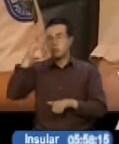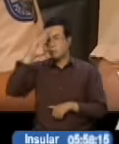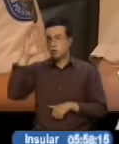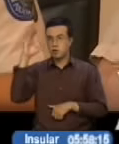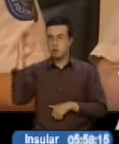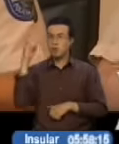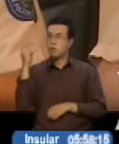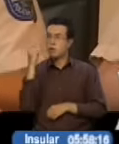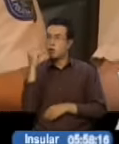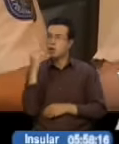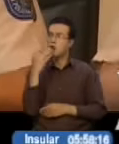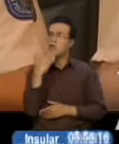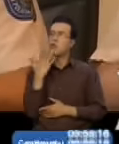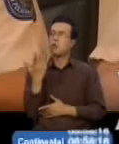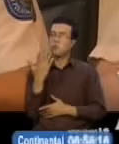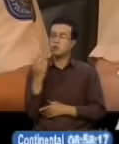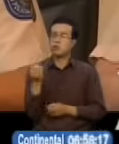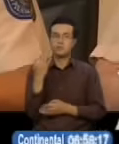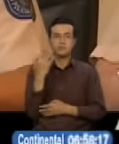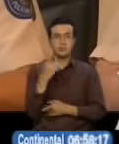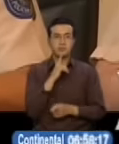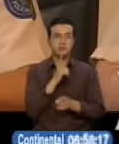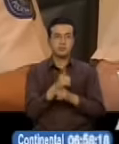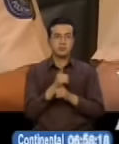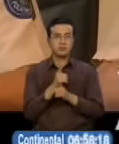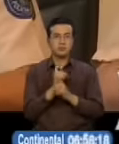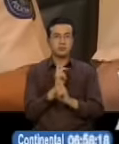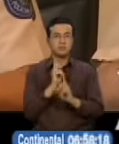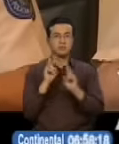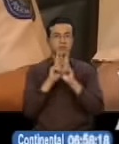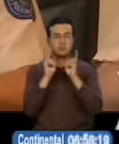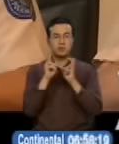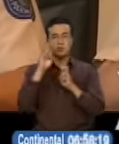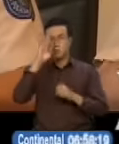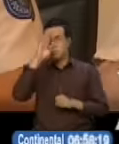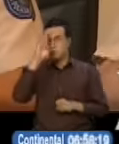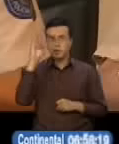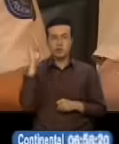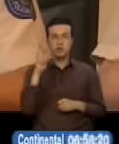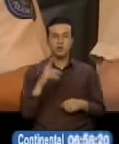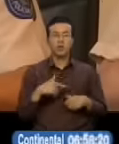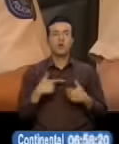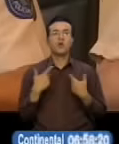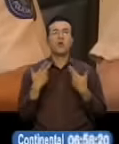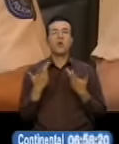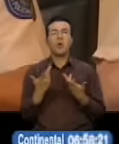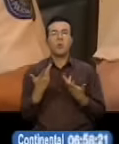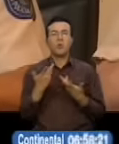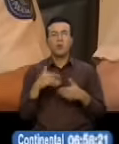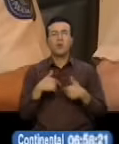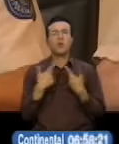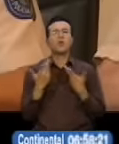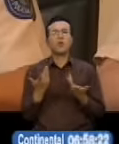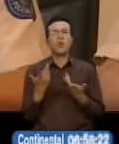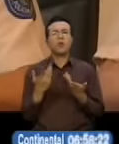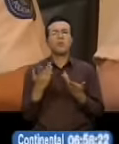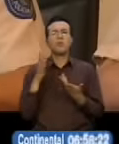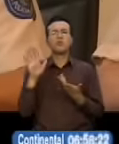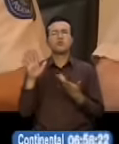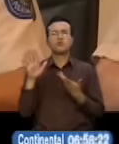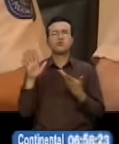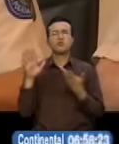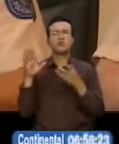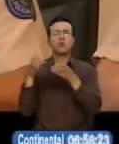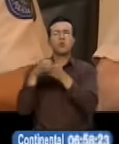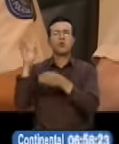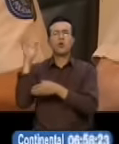en Colombia, el cual nos ha informado la parte de inteligencia de cómo es el comportamiento de la hinchada